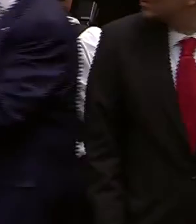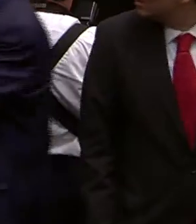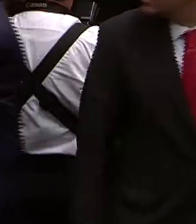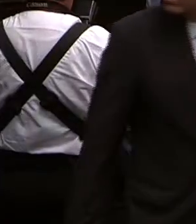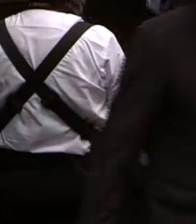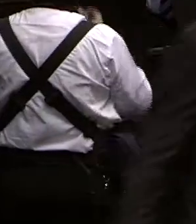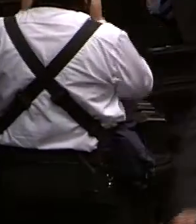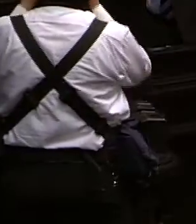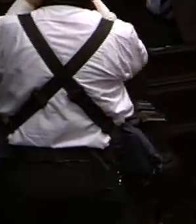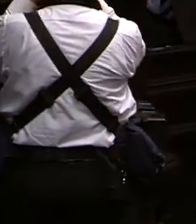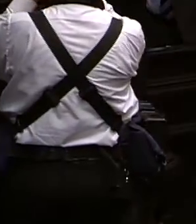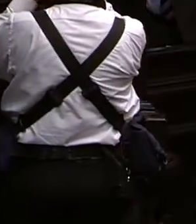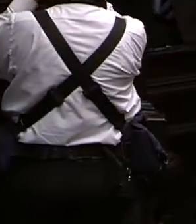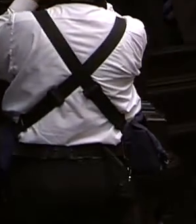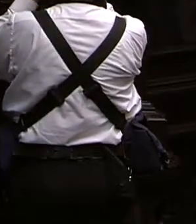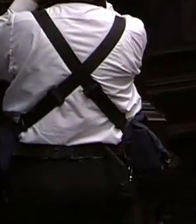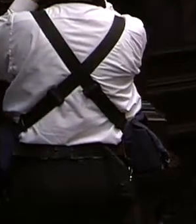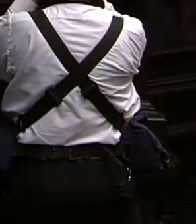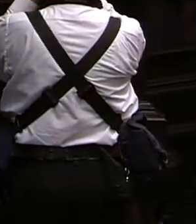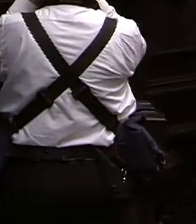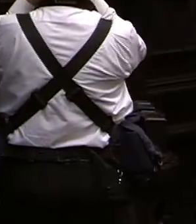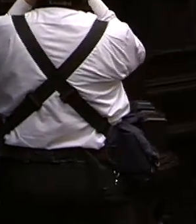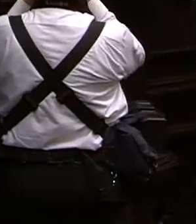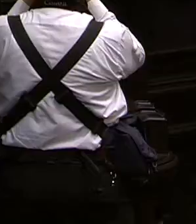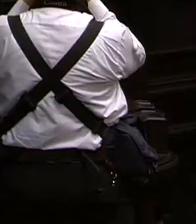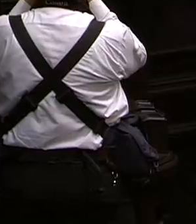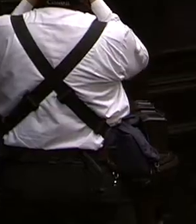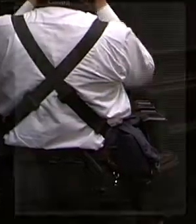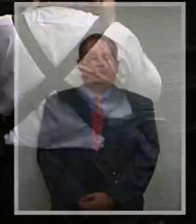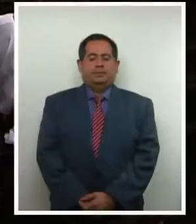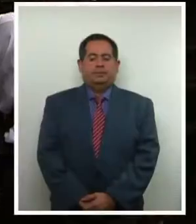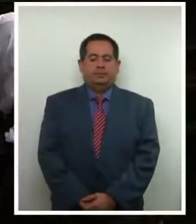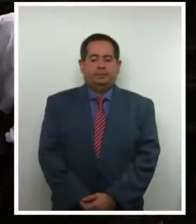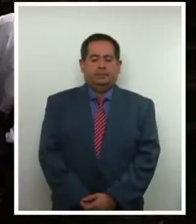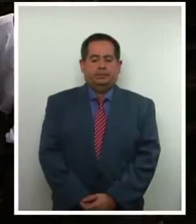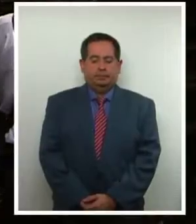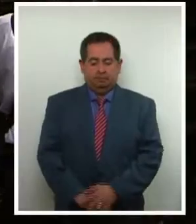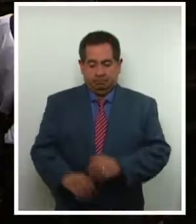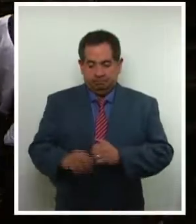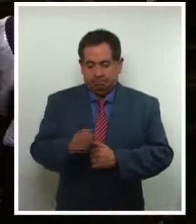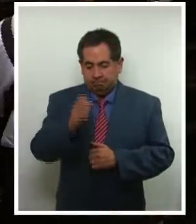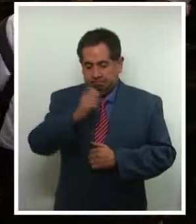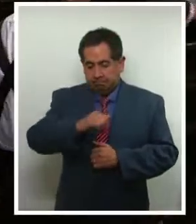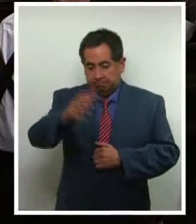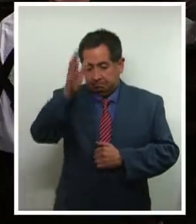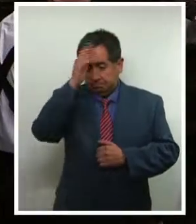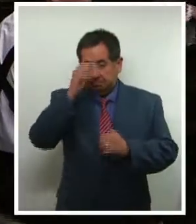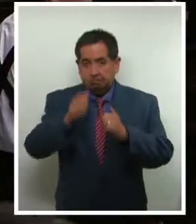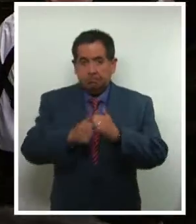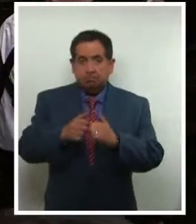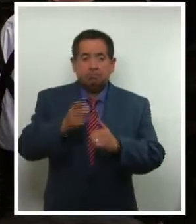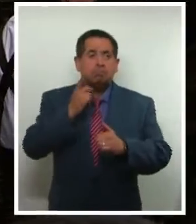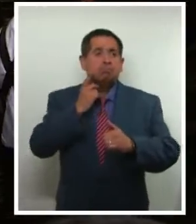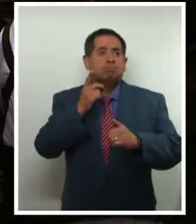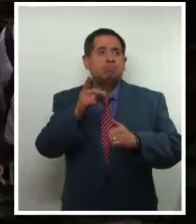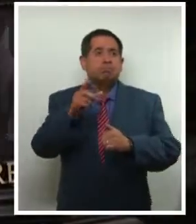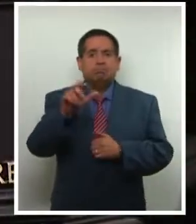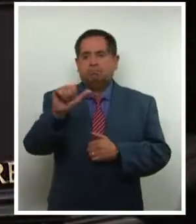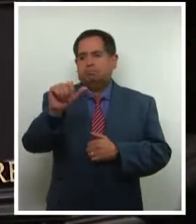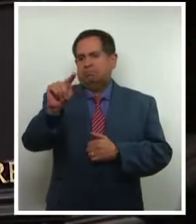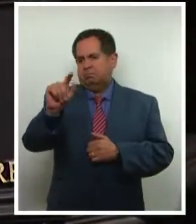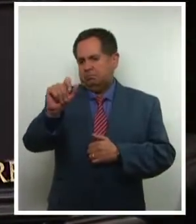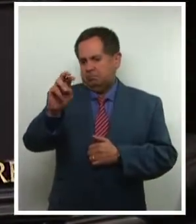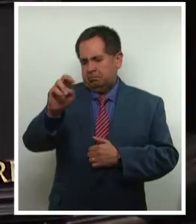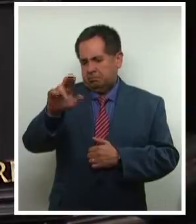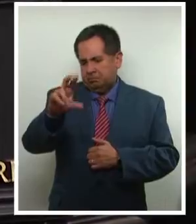permite, para que... Estamos entrando, en eso coincido con el diputado Altamirano,